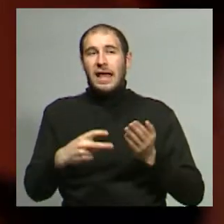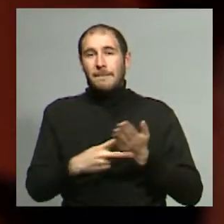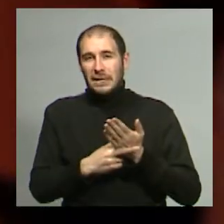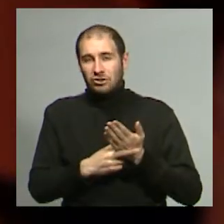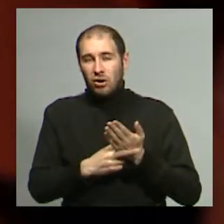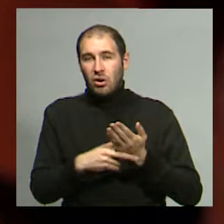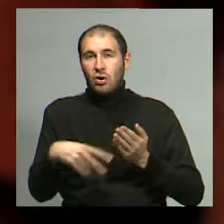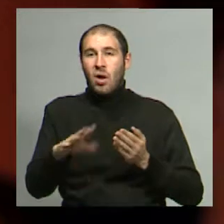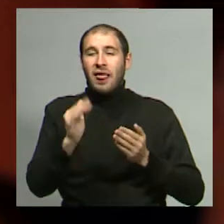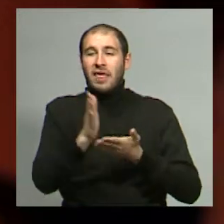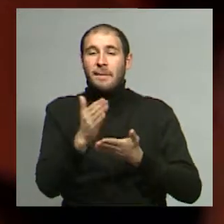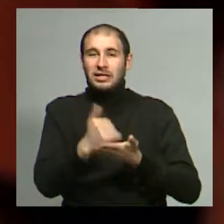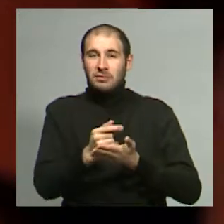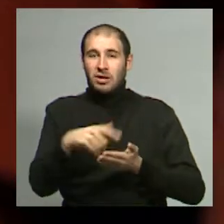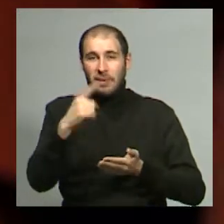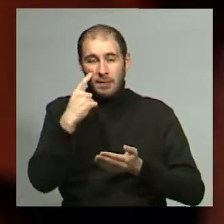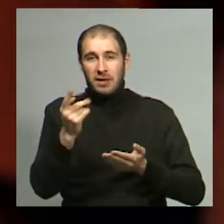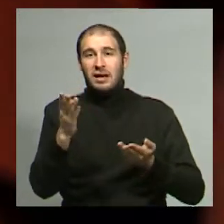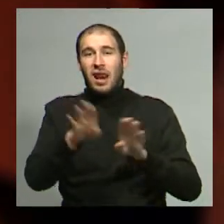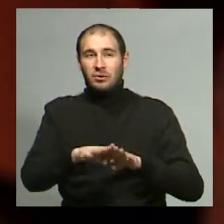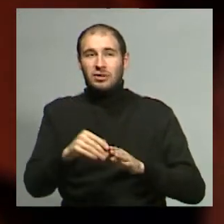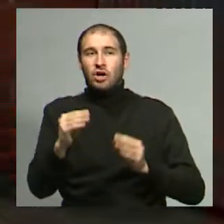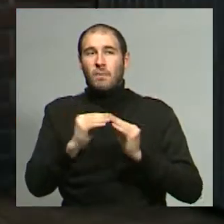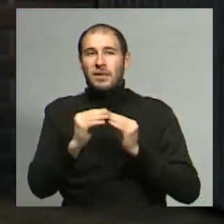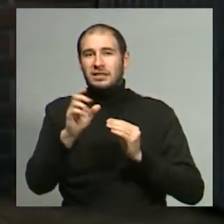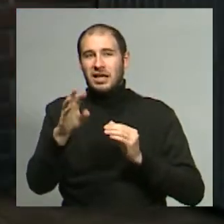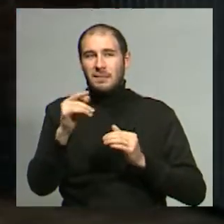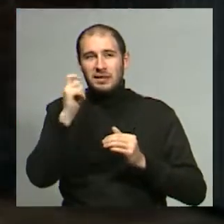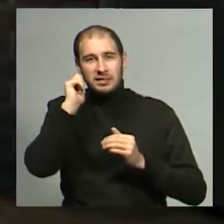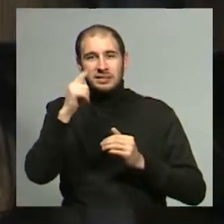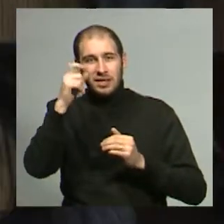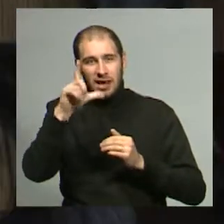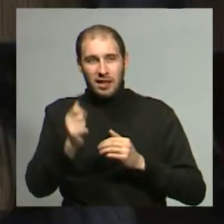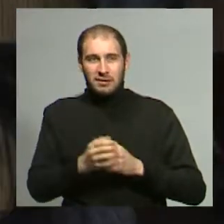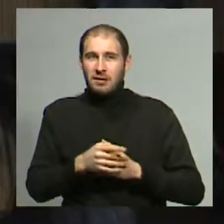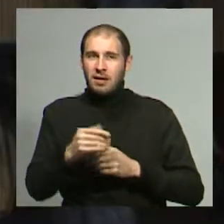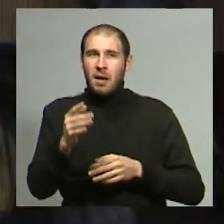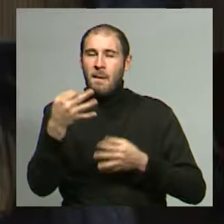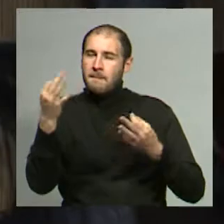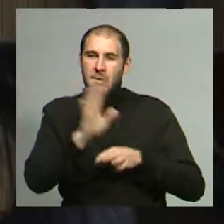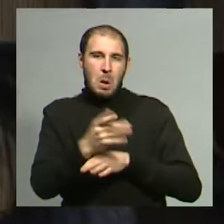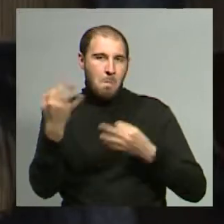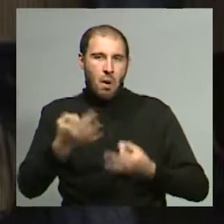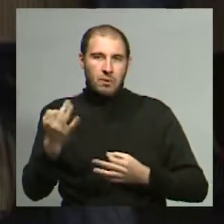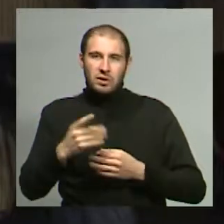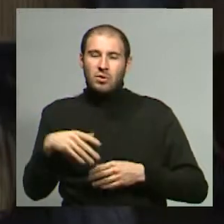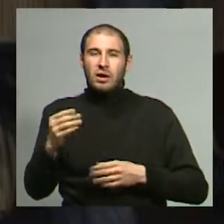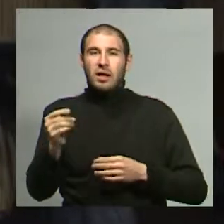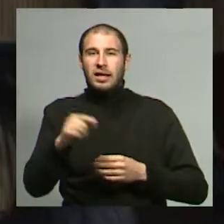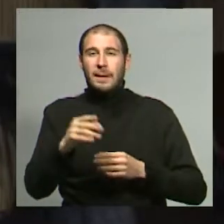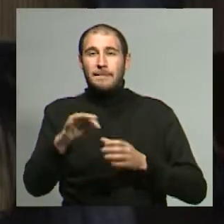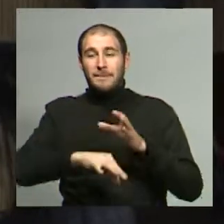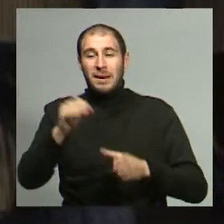le clausuran el departamento donde vivía con una compañera llamada Gisela. La verdad es muy buena esta película, viene de cosechar